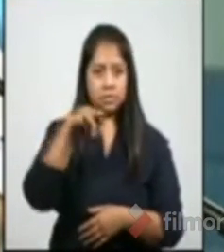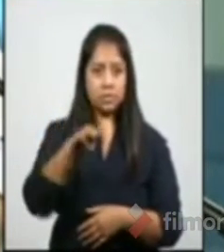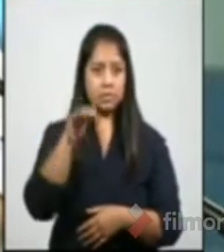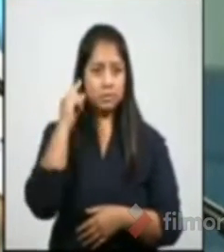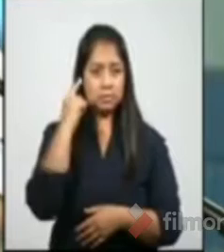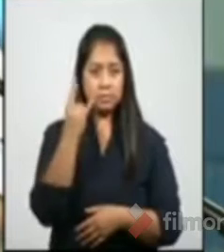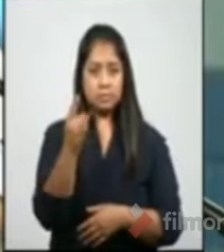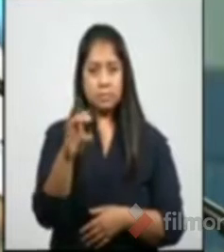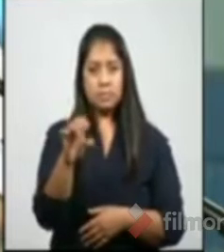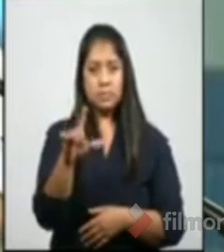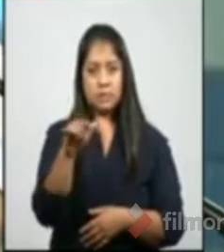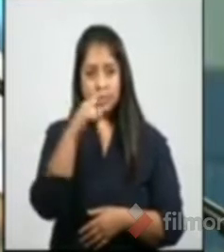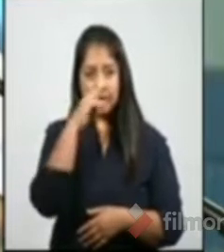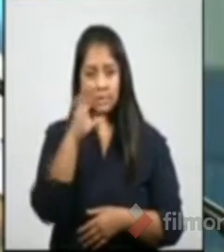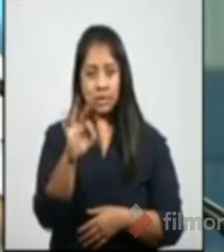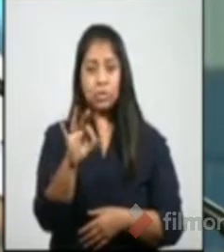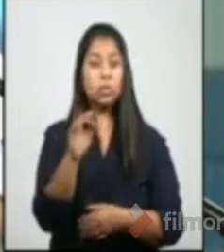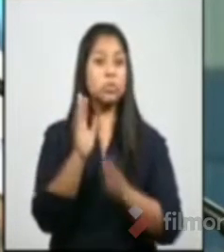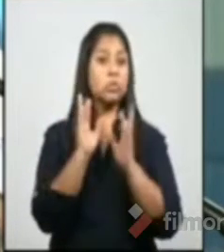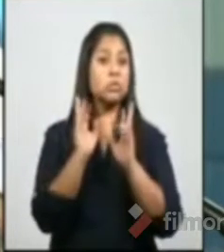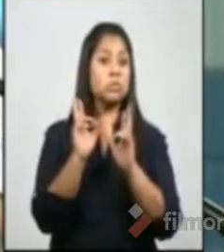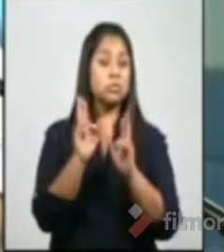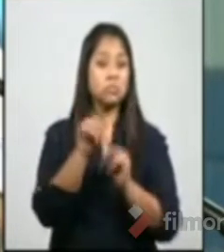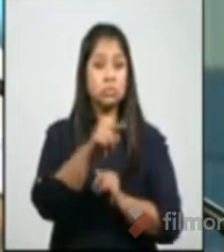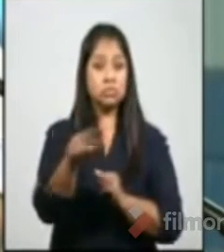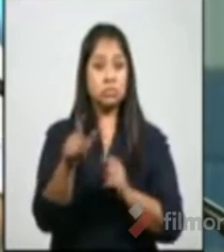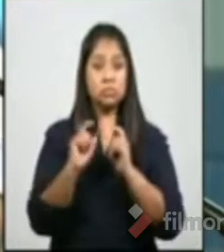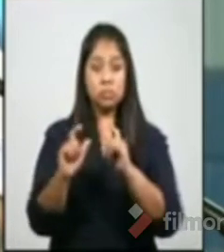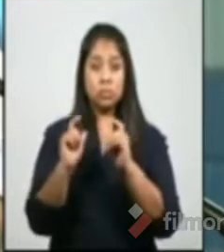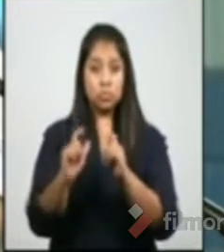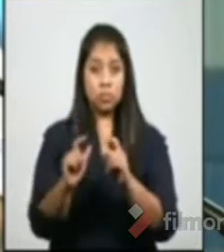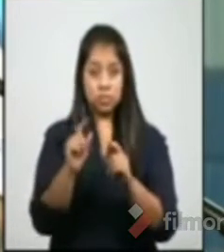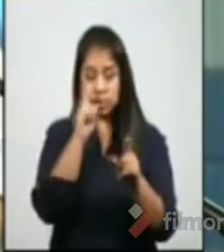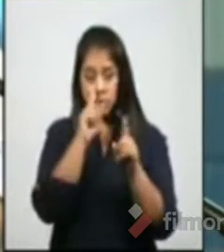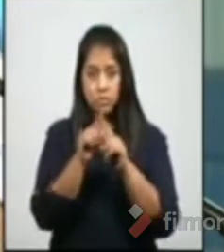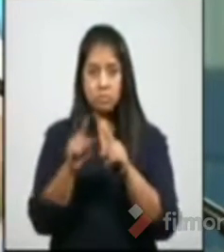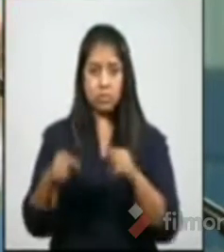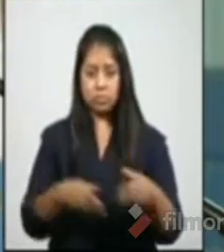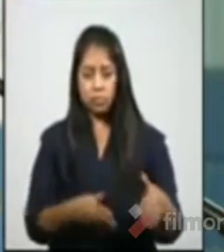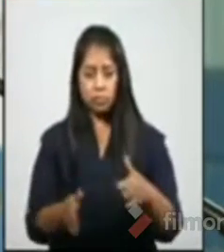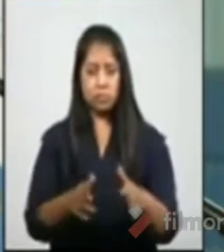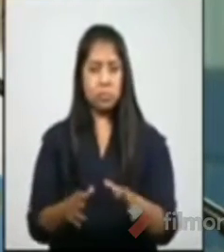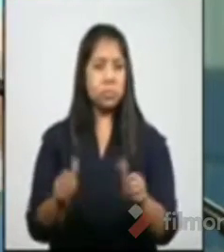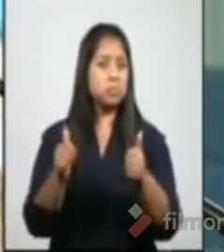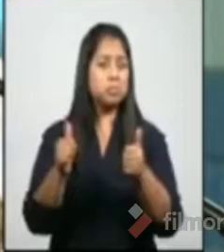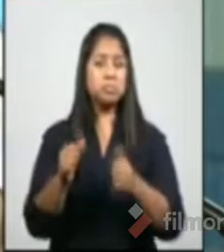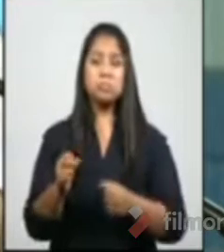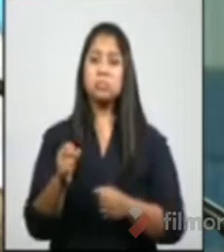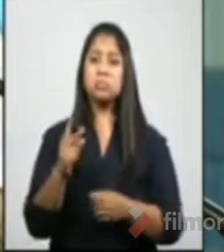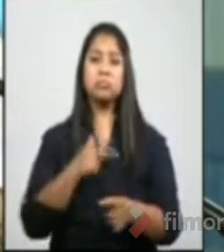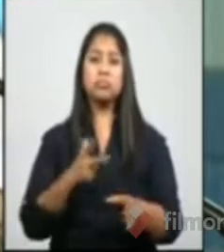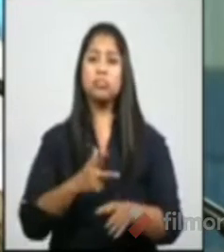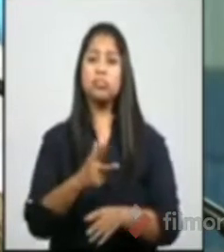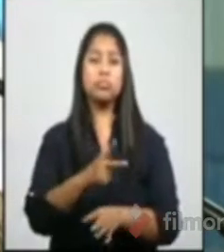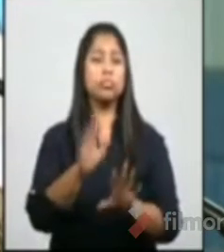que con esto la cuiden y que llegue a un feliz término a sus casas, que el beneficio que les va a